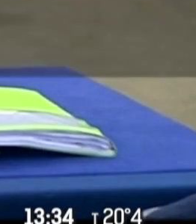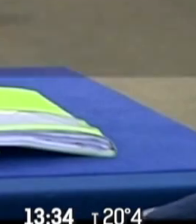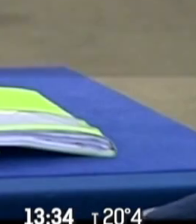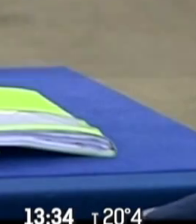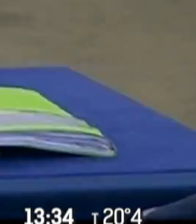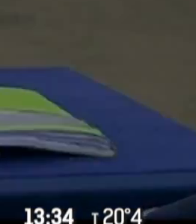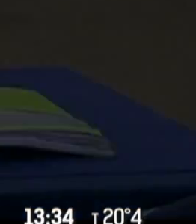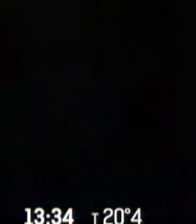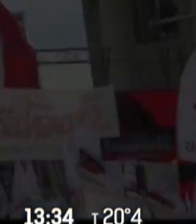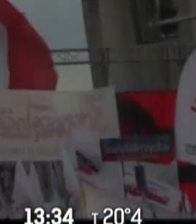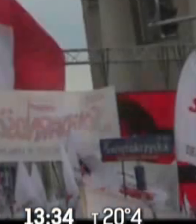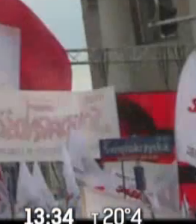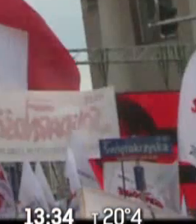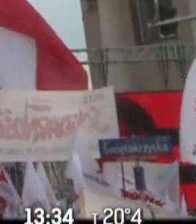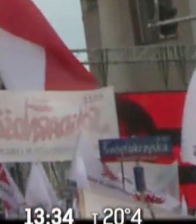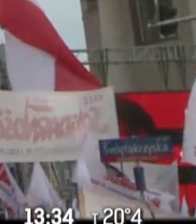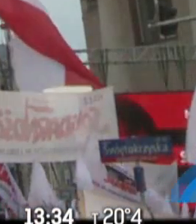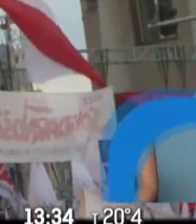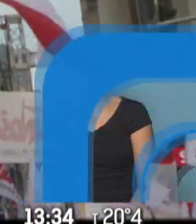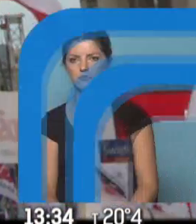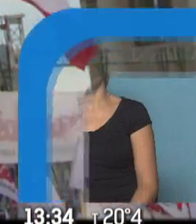raise serious concerns.